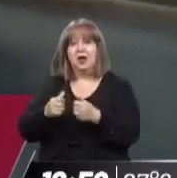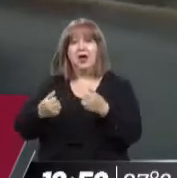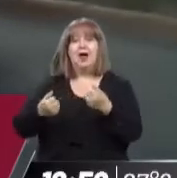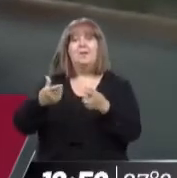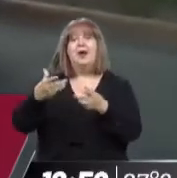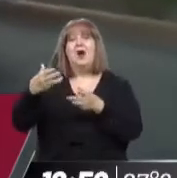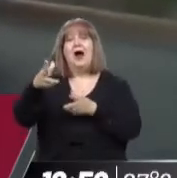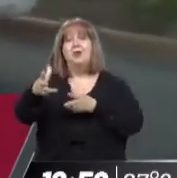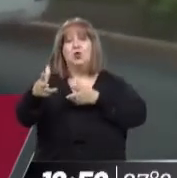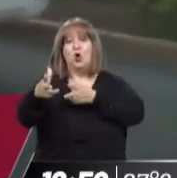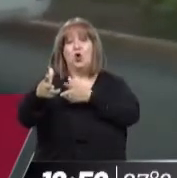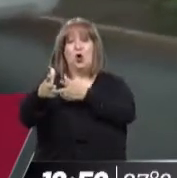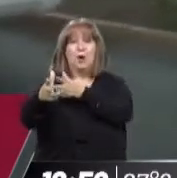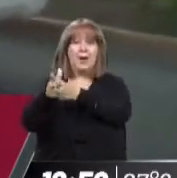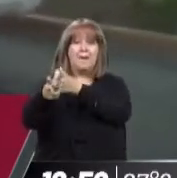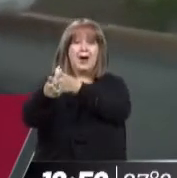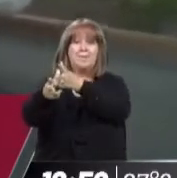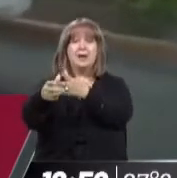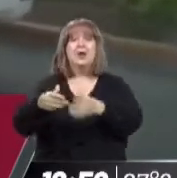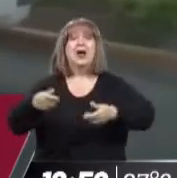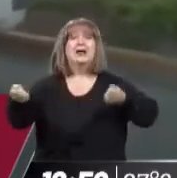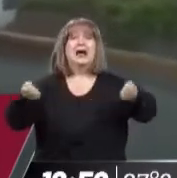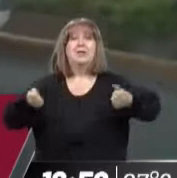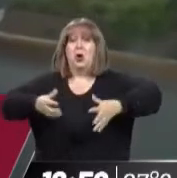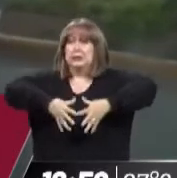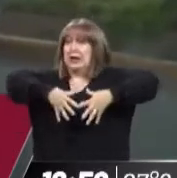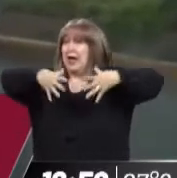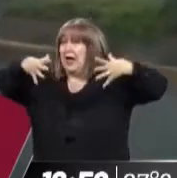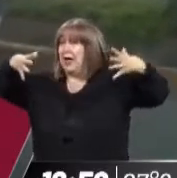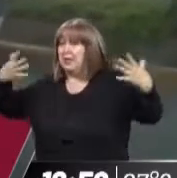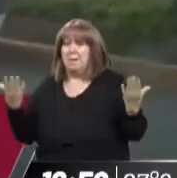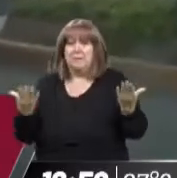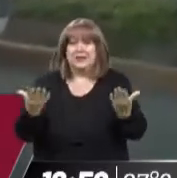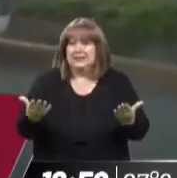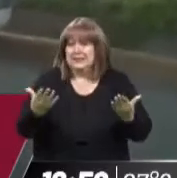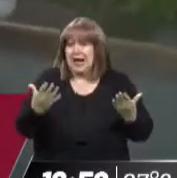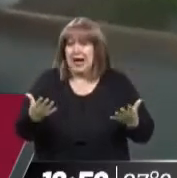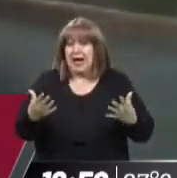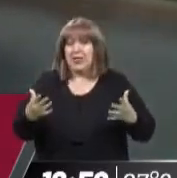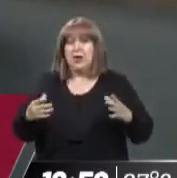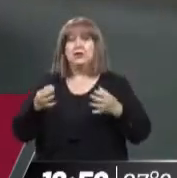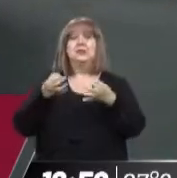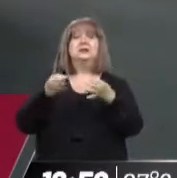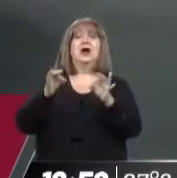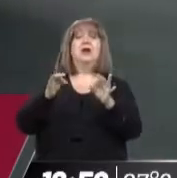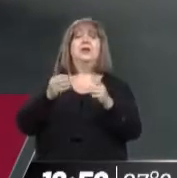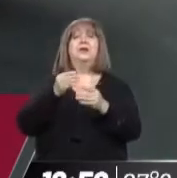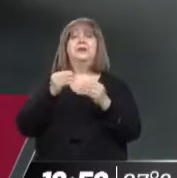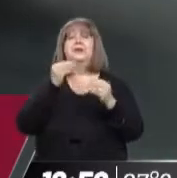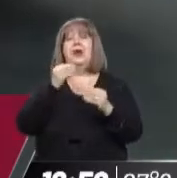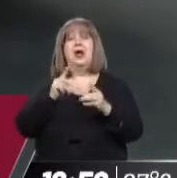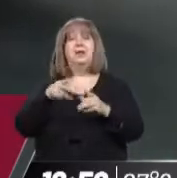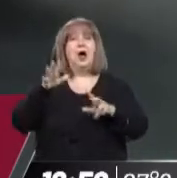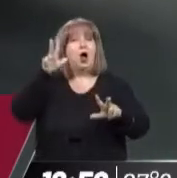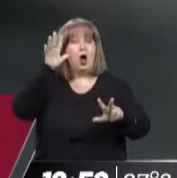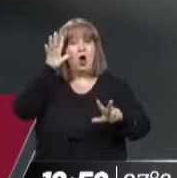tremendo. Obviamente es una cuestión de masa, miren lo que es este bicho gigantesco, que casi no le ha provocado daños y ha chocado a 8